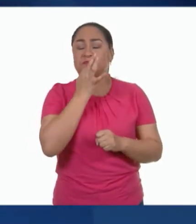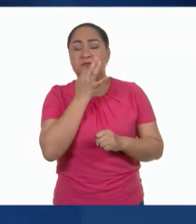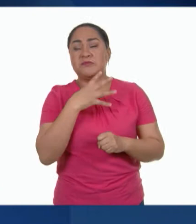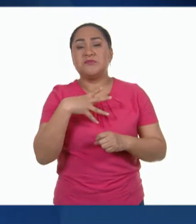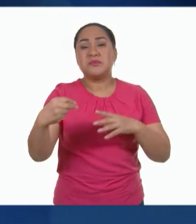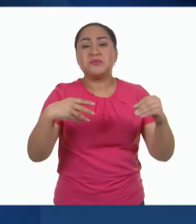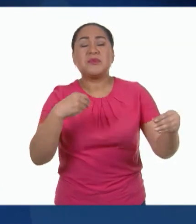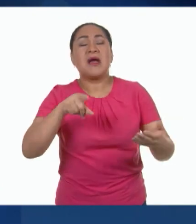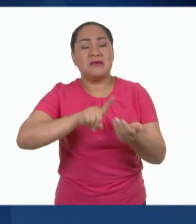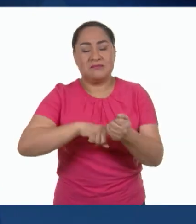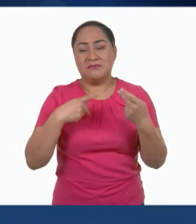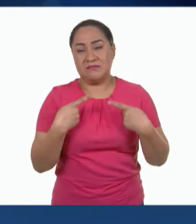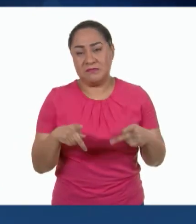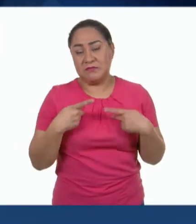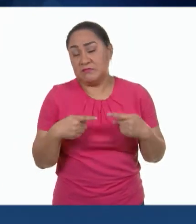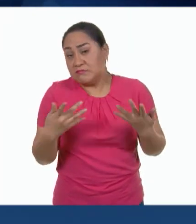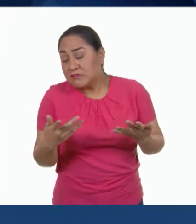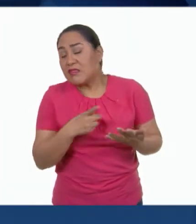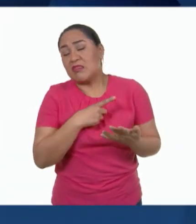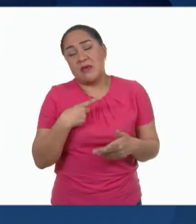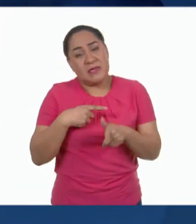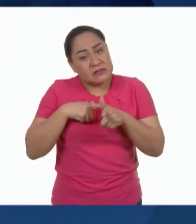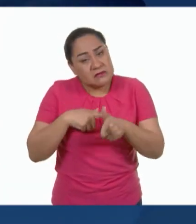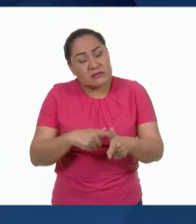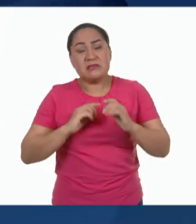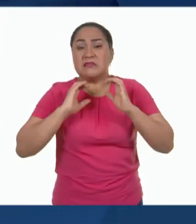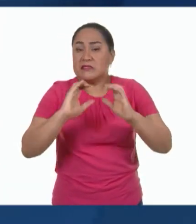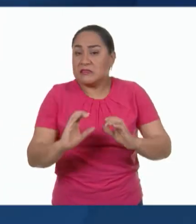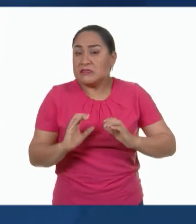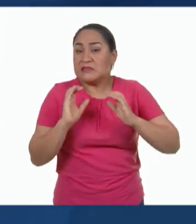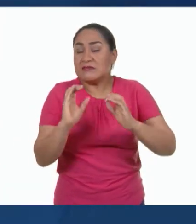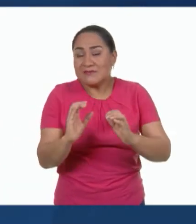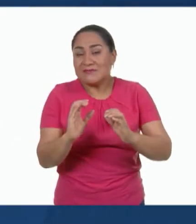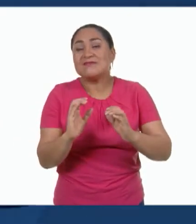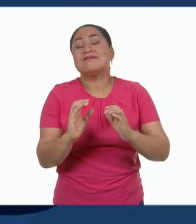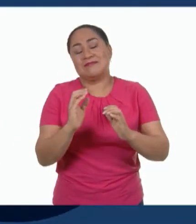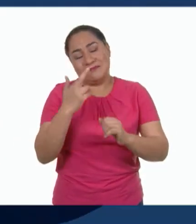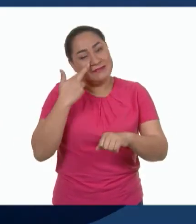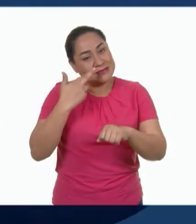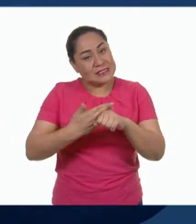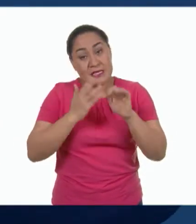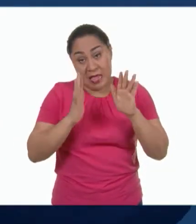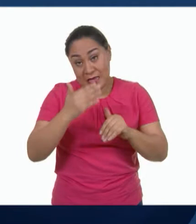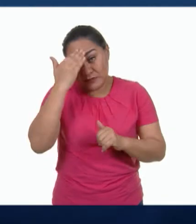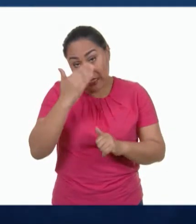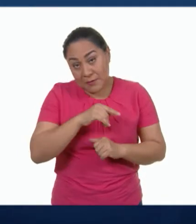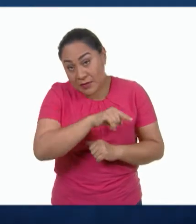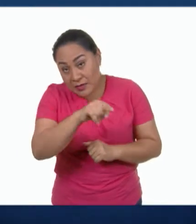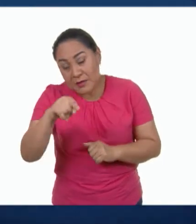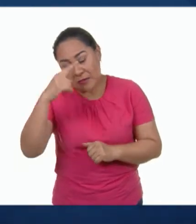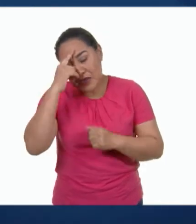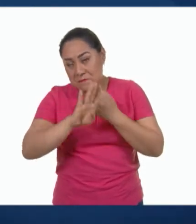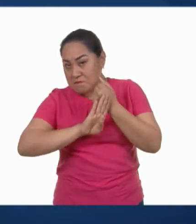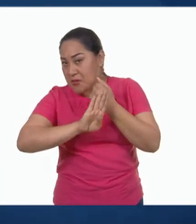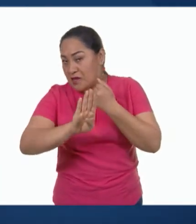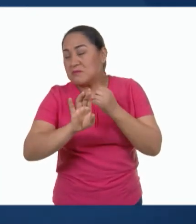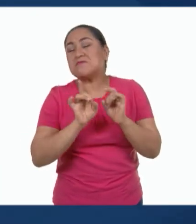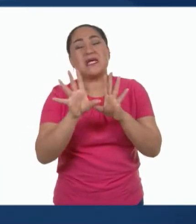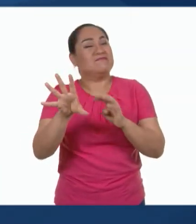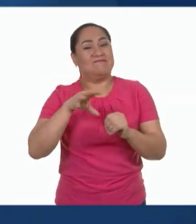personas. Por eso hay que continuar cuidándonos siguiendo las buenas prácticas que ya todos conocemos para evitar contagiarnos.